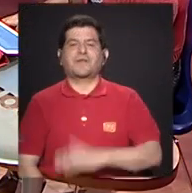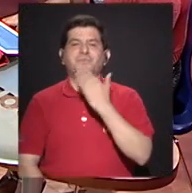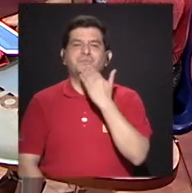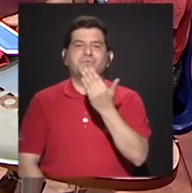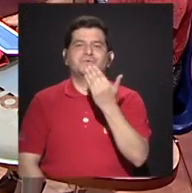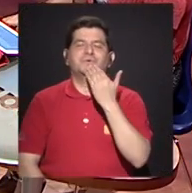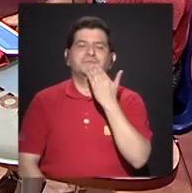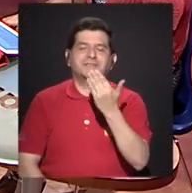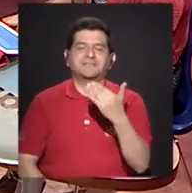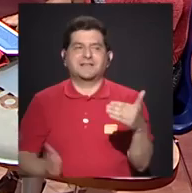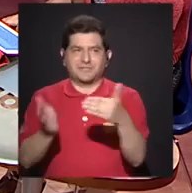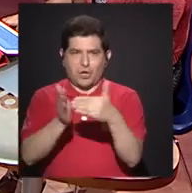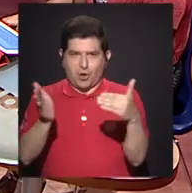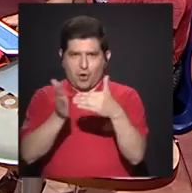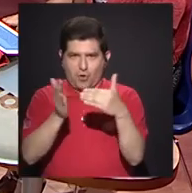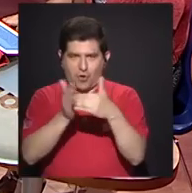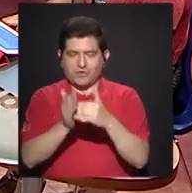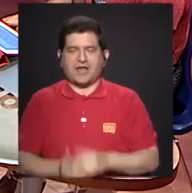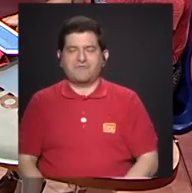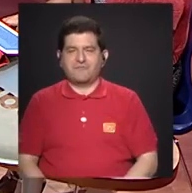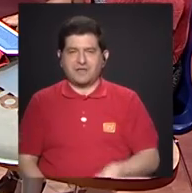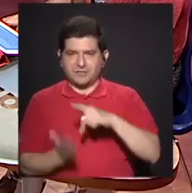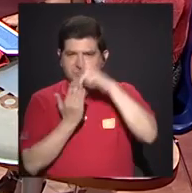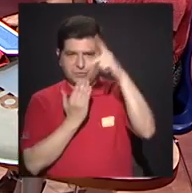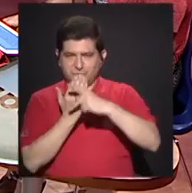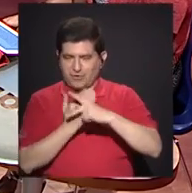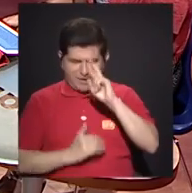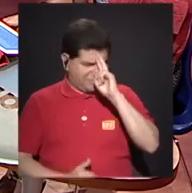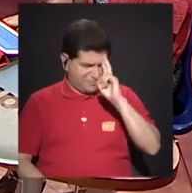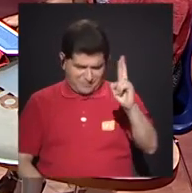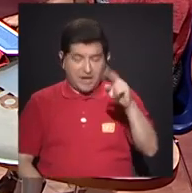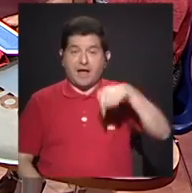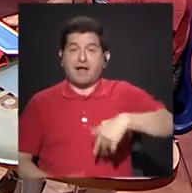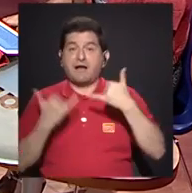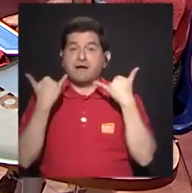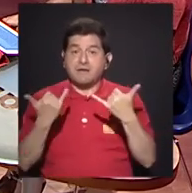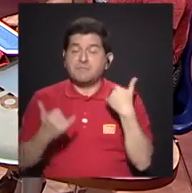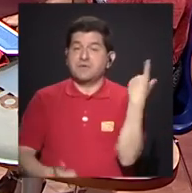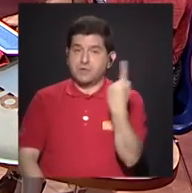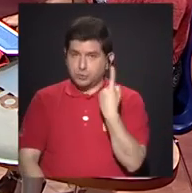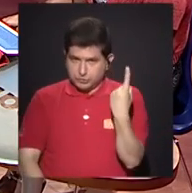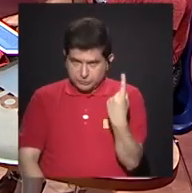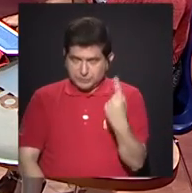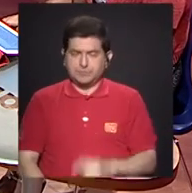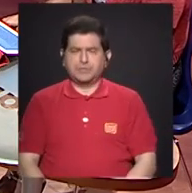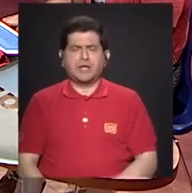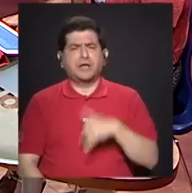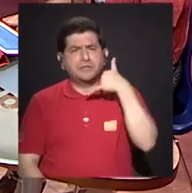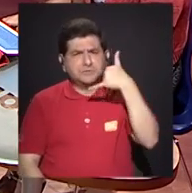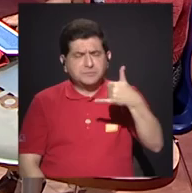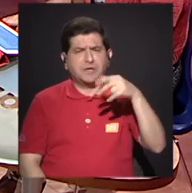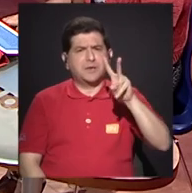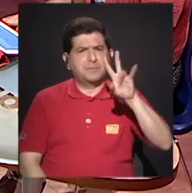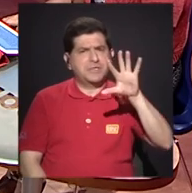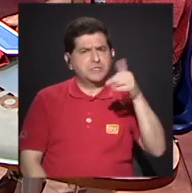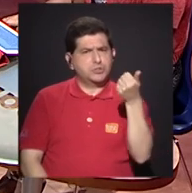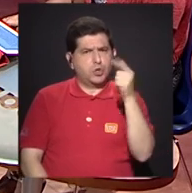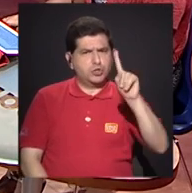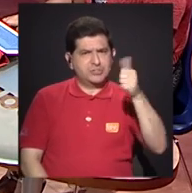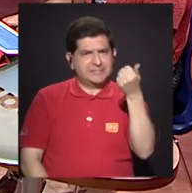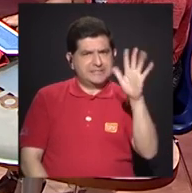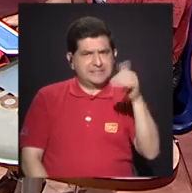Gracias por estar una vez más con Irreverencias. Estamos en vivo, como siempre. Y puede llamarnos al